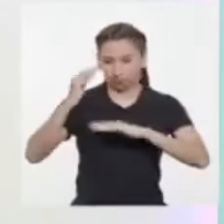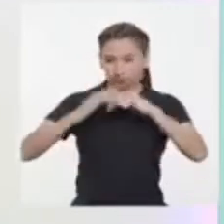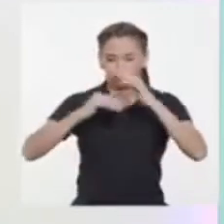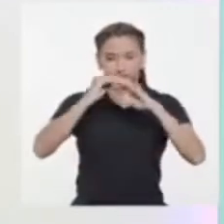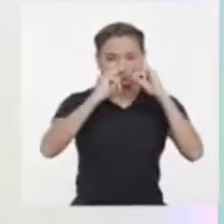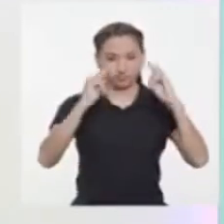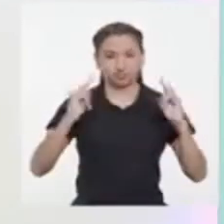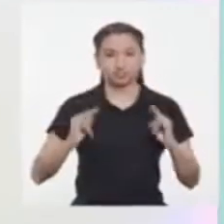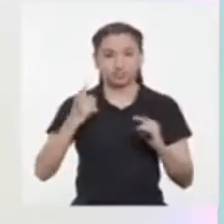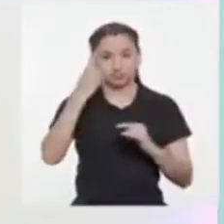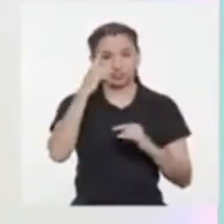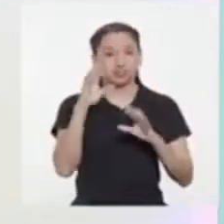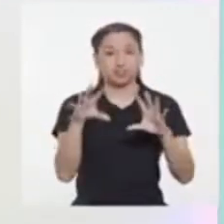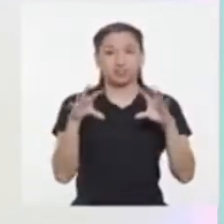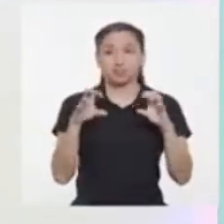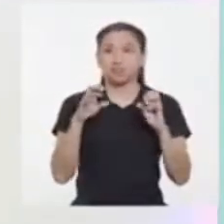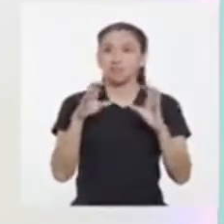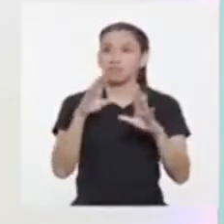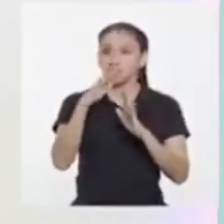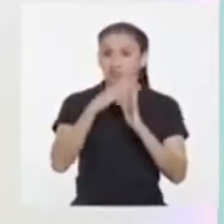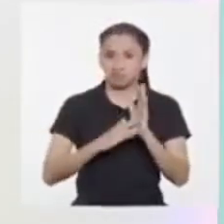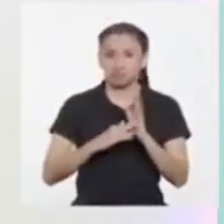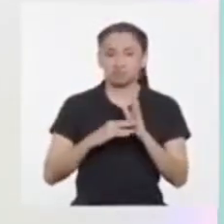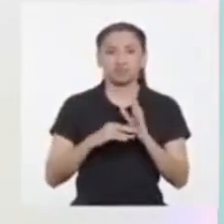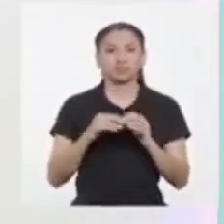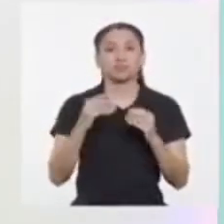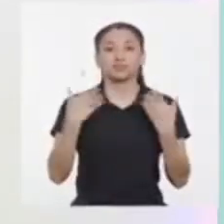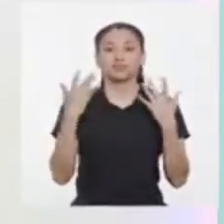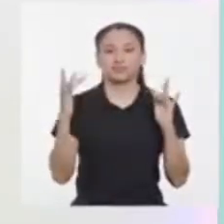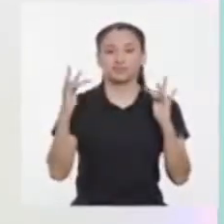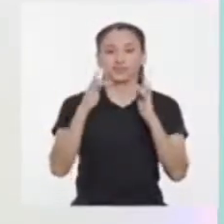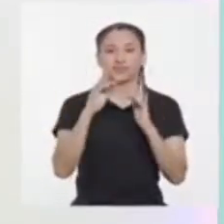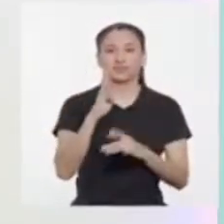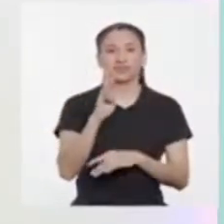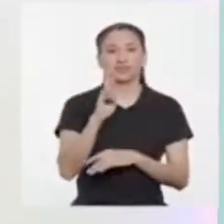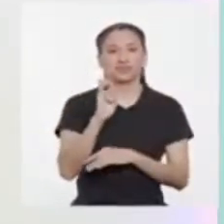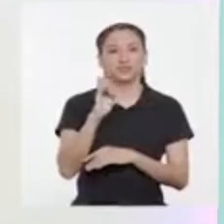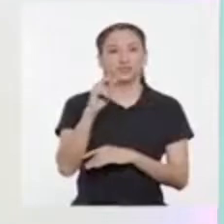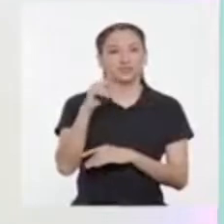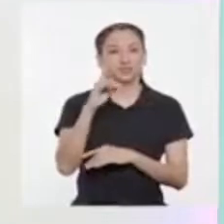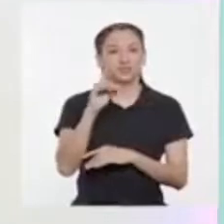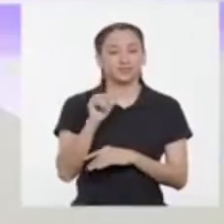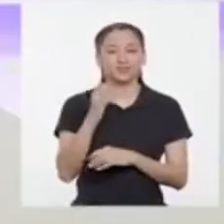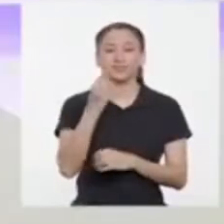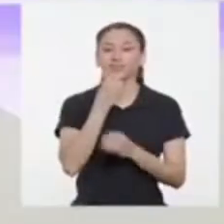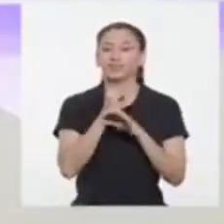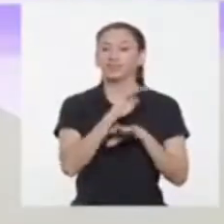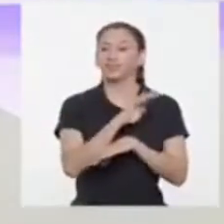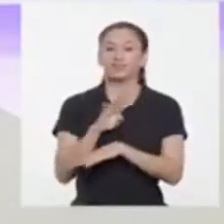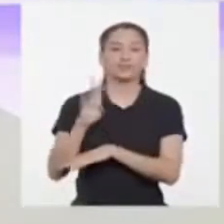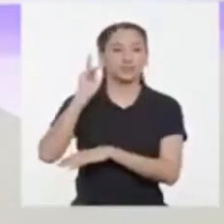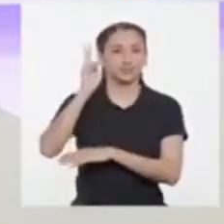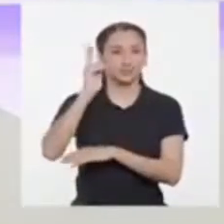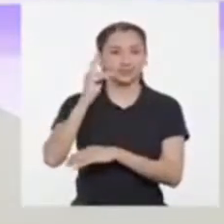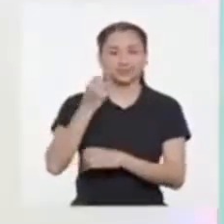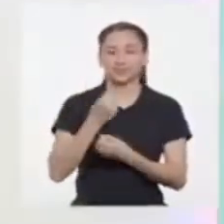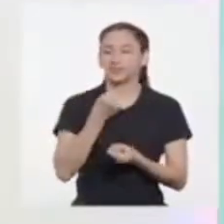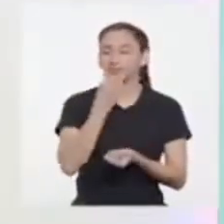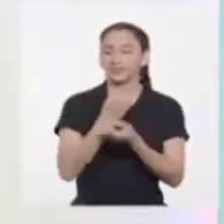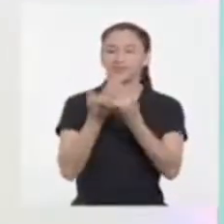heladas. Y para profundizar más sobre el tema, nos conectamos con nuestra profesora Brenda Vélez. Buenas tardes,